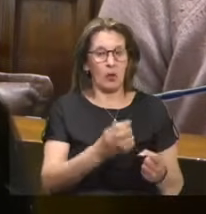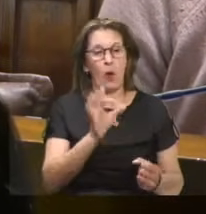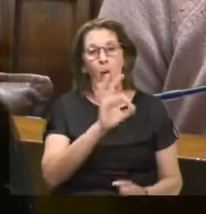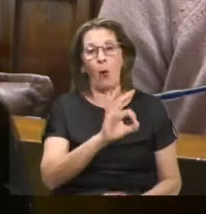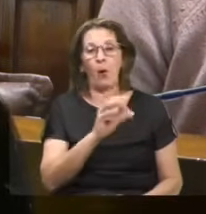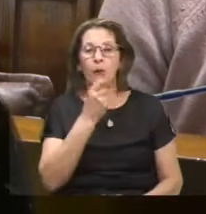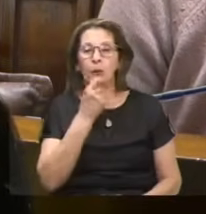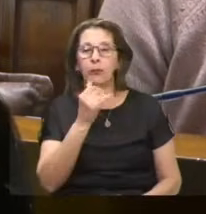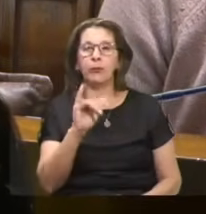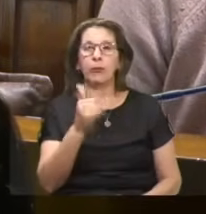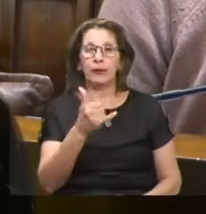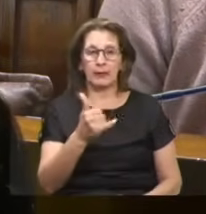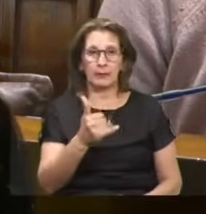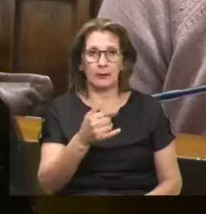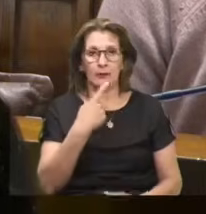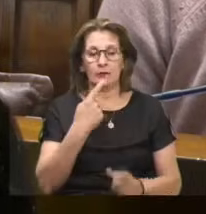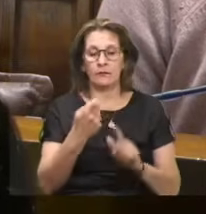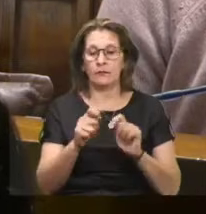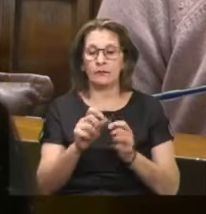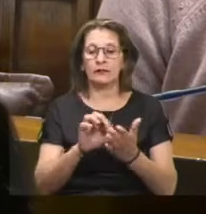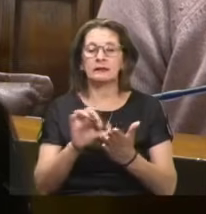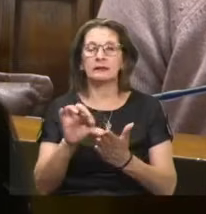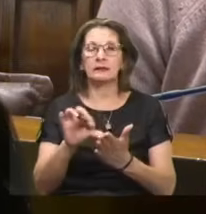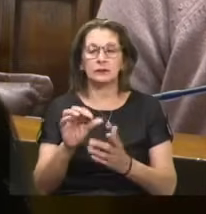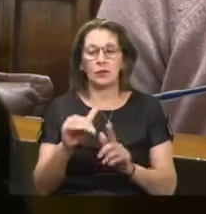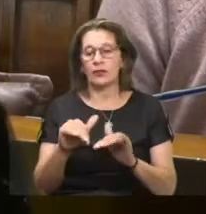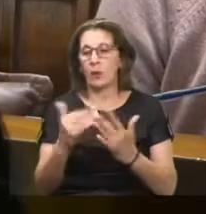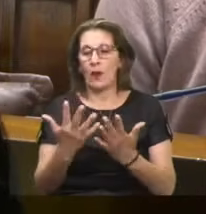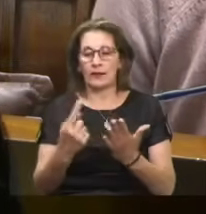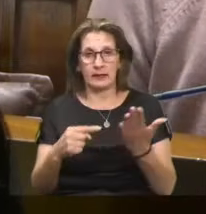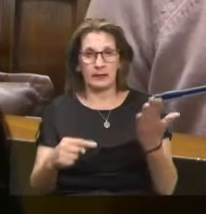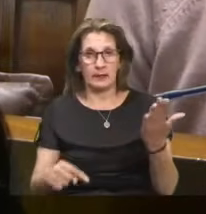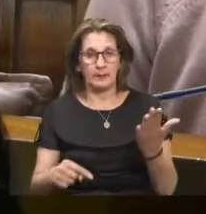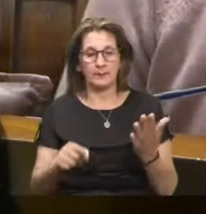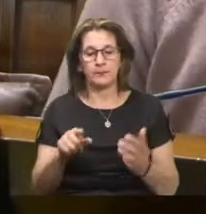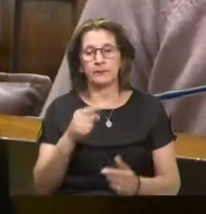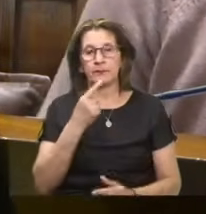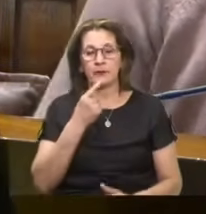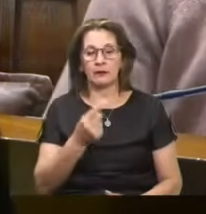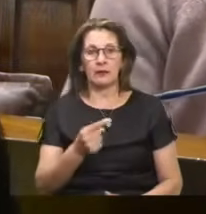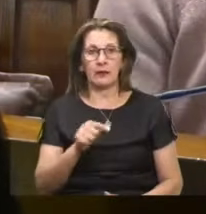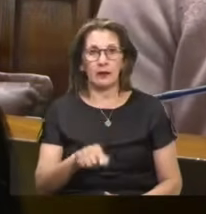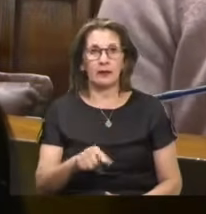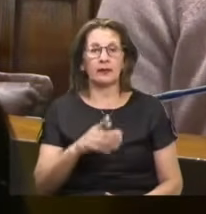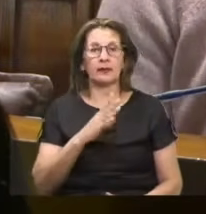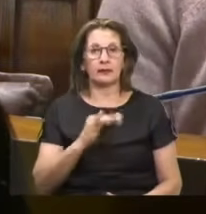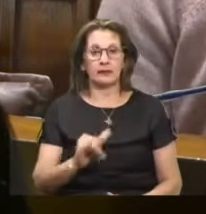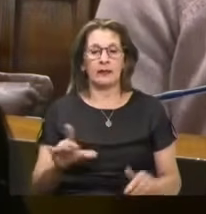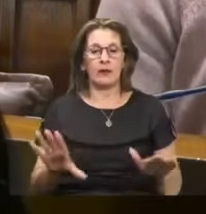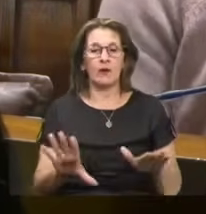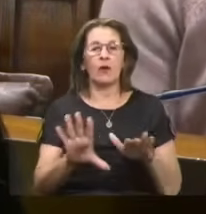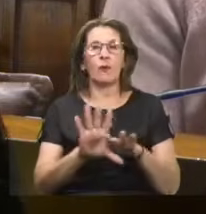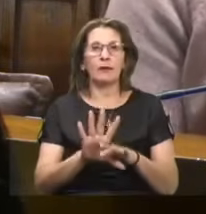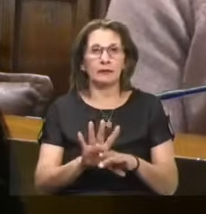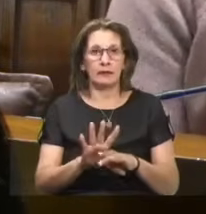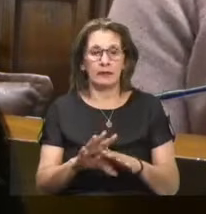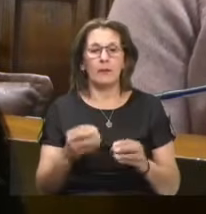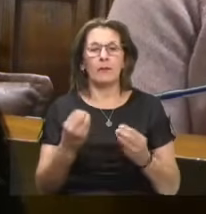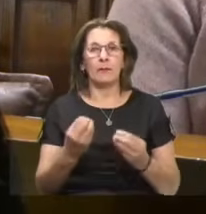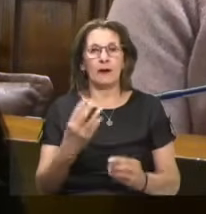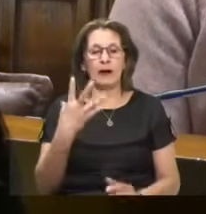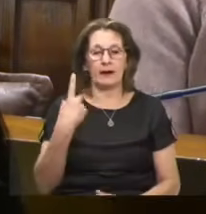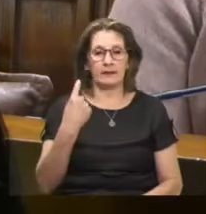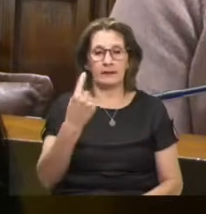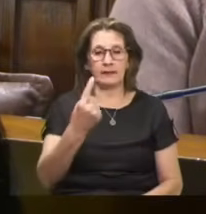ejemplo, la venta de servicios de cualquier tipo, se considere tiene incompatibilidad para ser director de